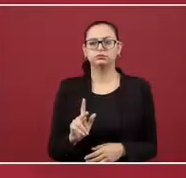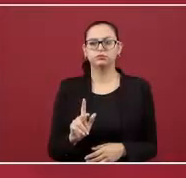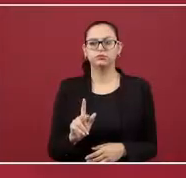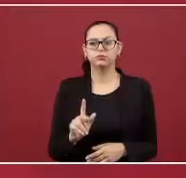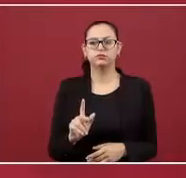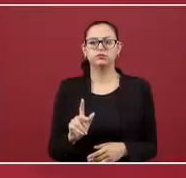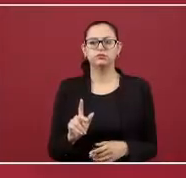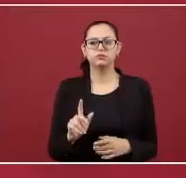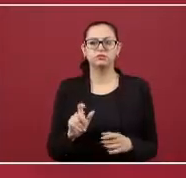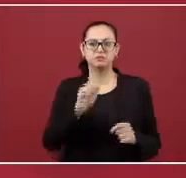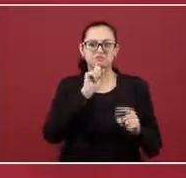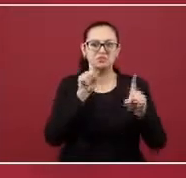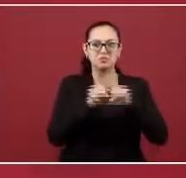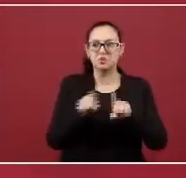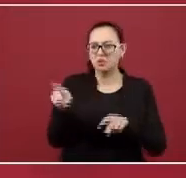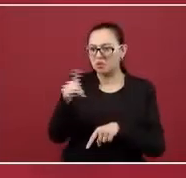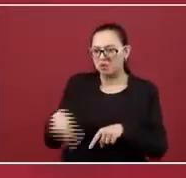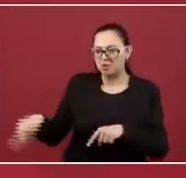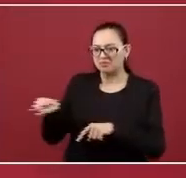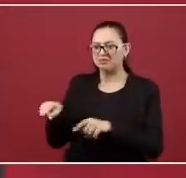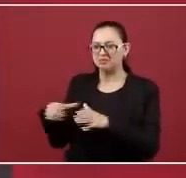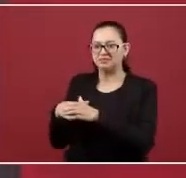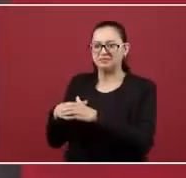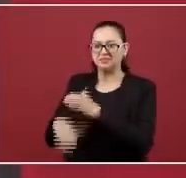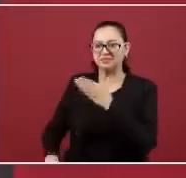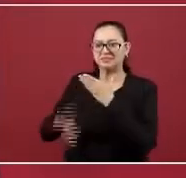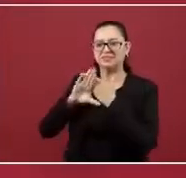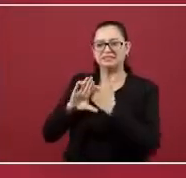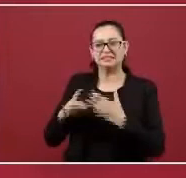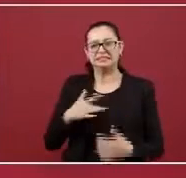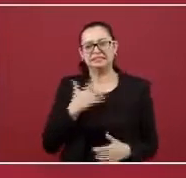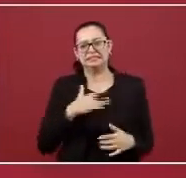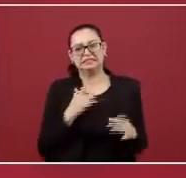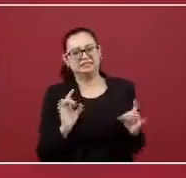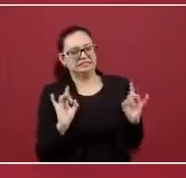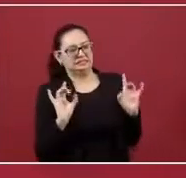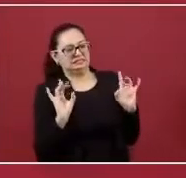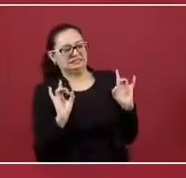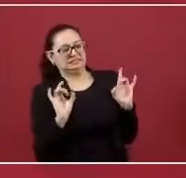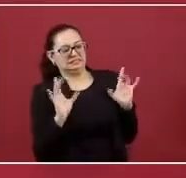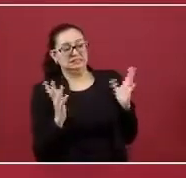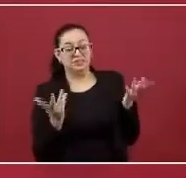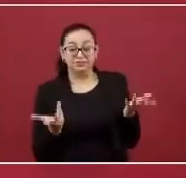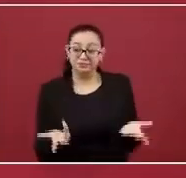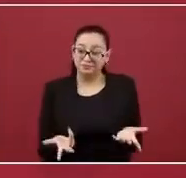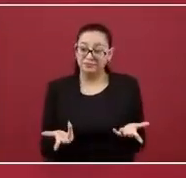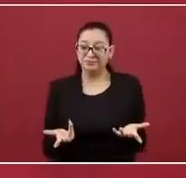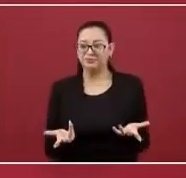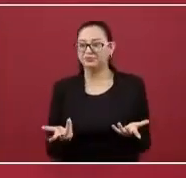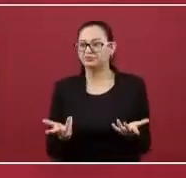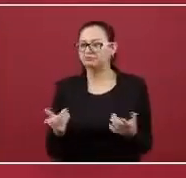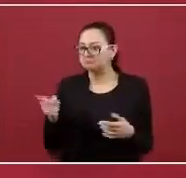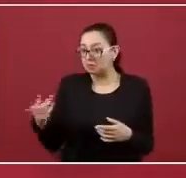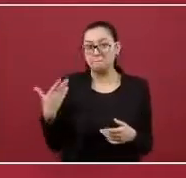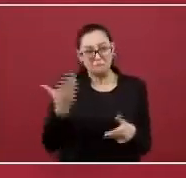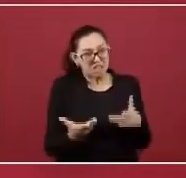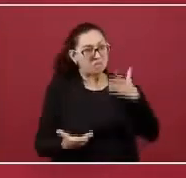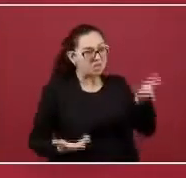sensibles nuestros adversarios, los conservadores. Entonces, todo lo que pidan